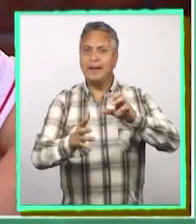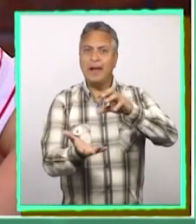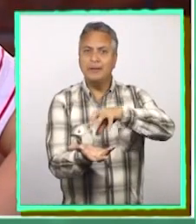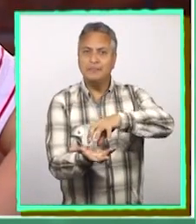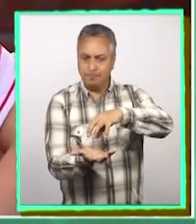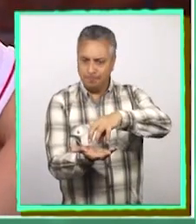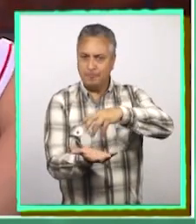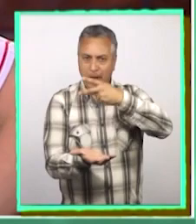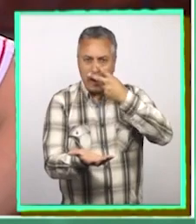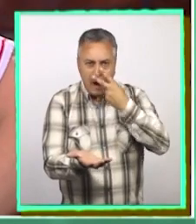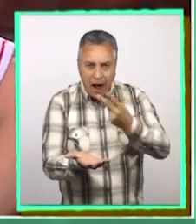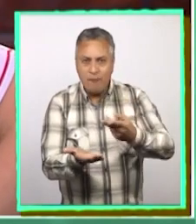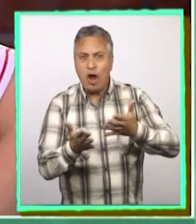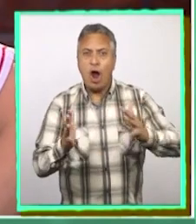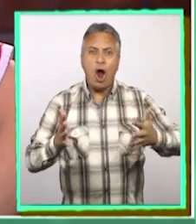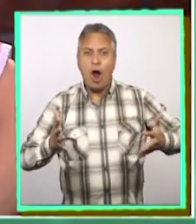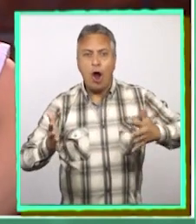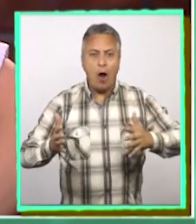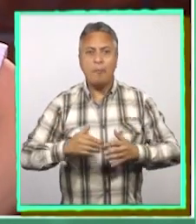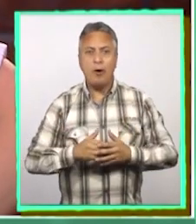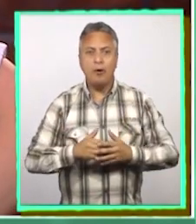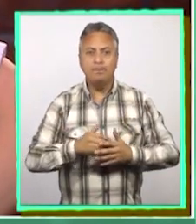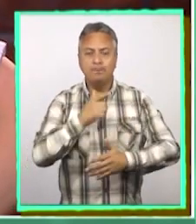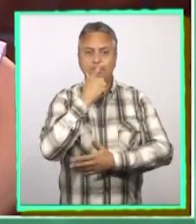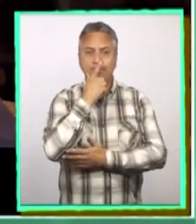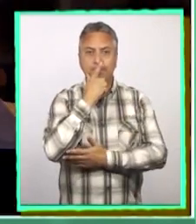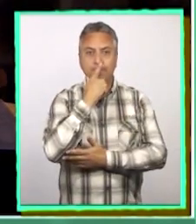la palma de mi mano para poder ver todo esto desde afuera.